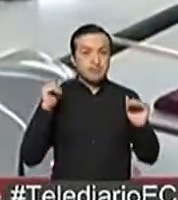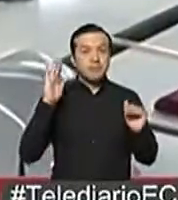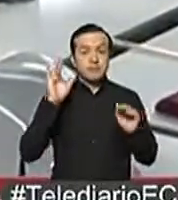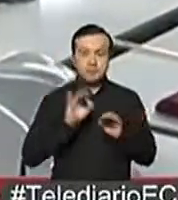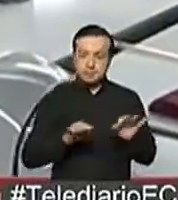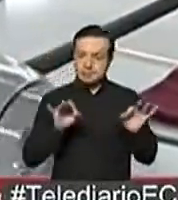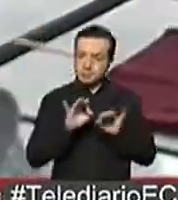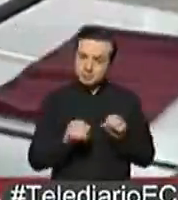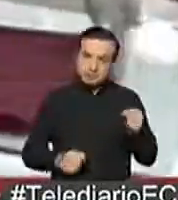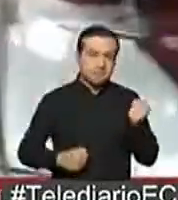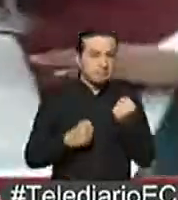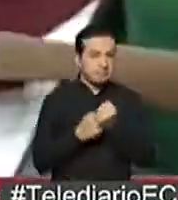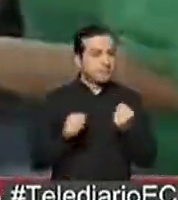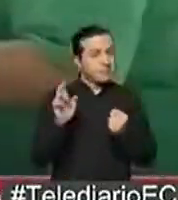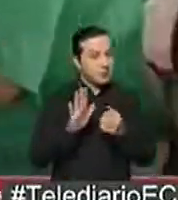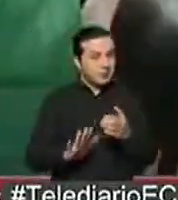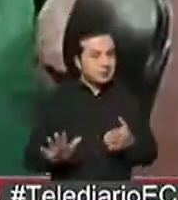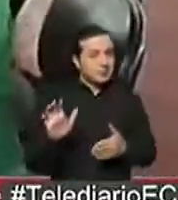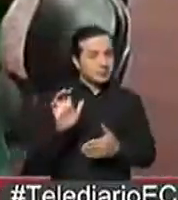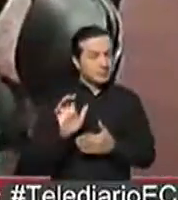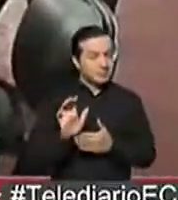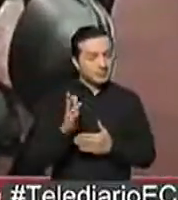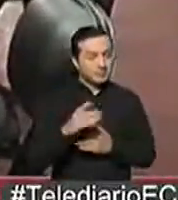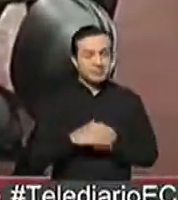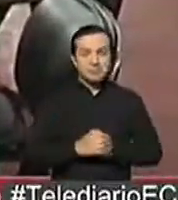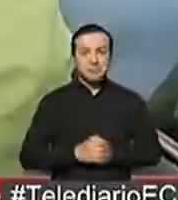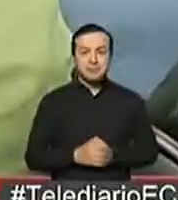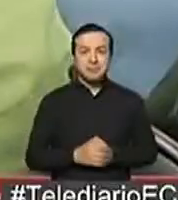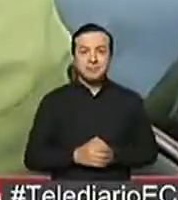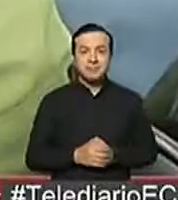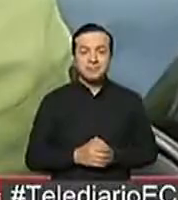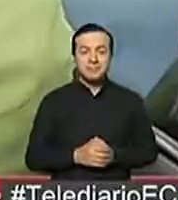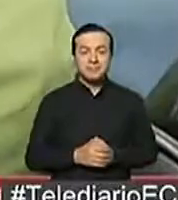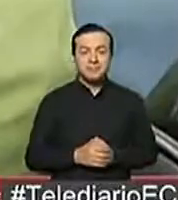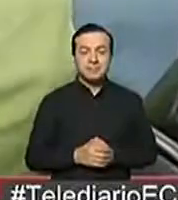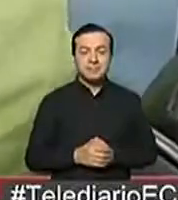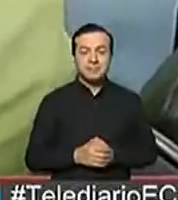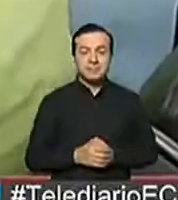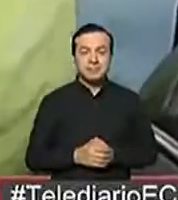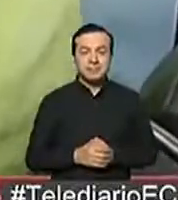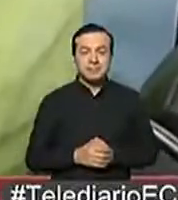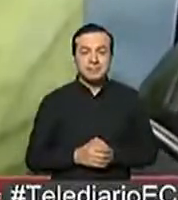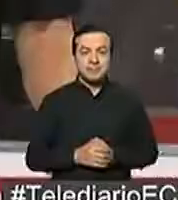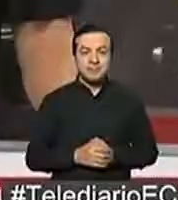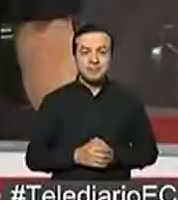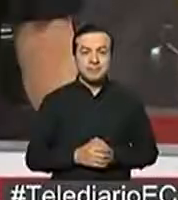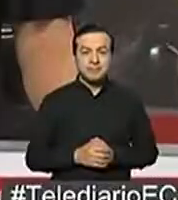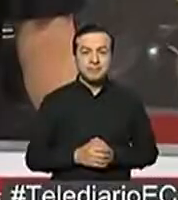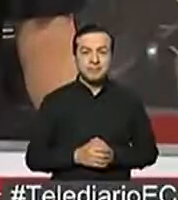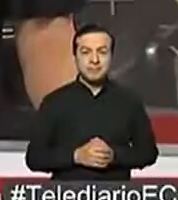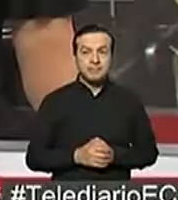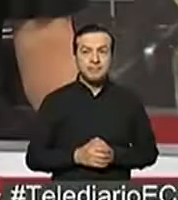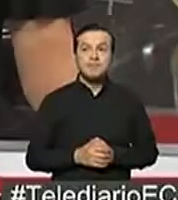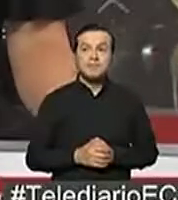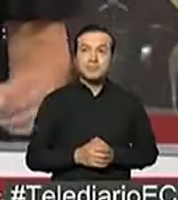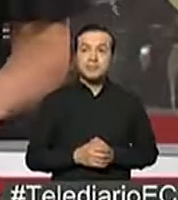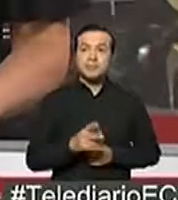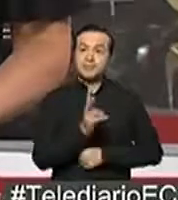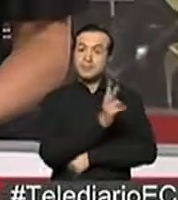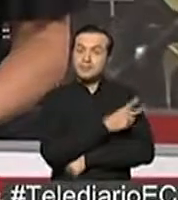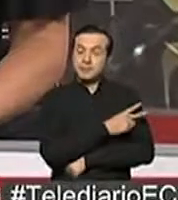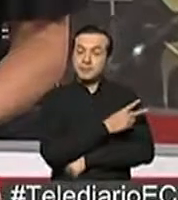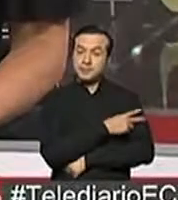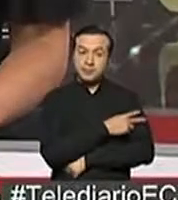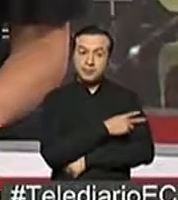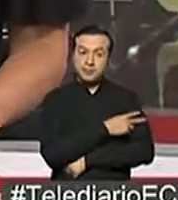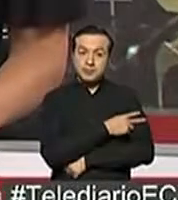hombro para sacar adelante al país, indicaron sus representantes. Juan Carlos Figueroa, Medios Públicos. Los locales comerciales